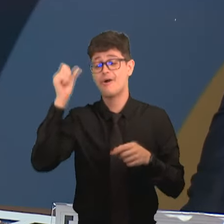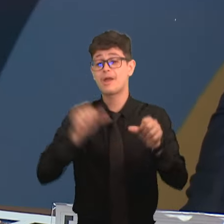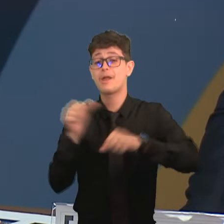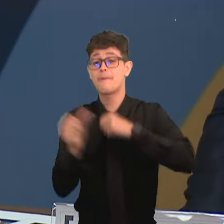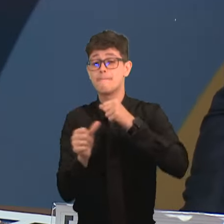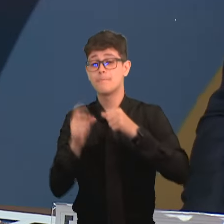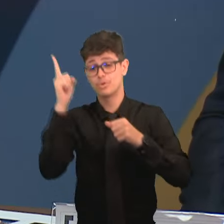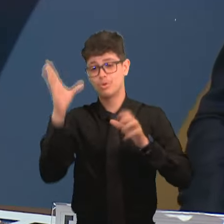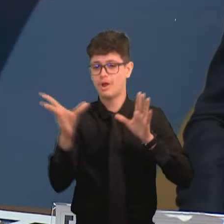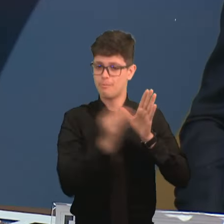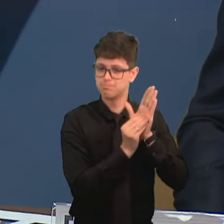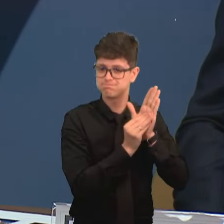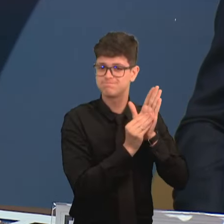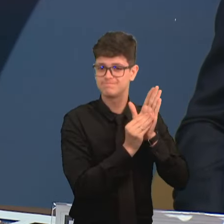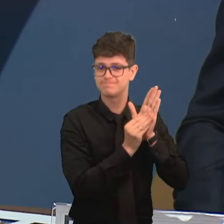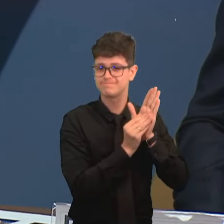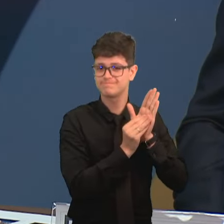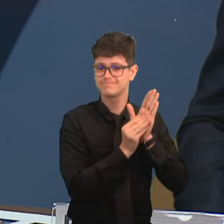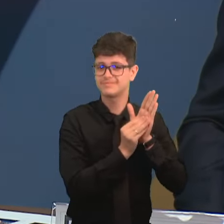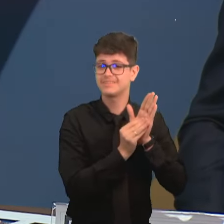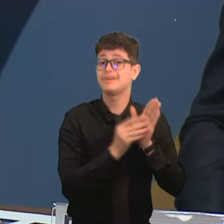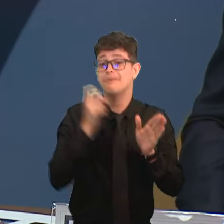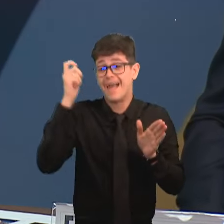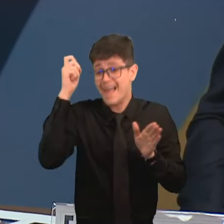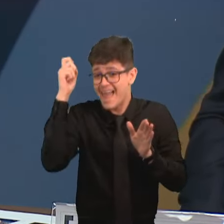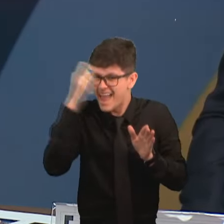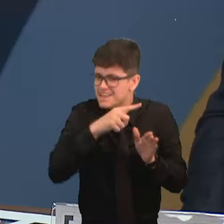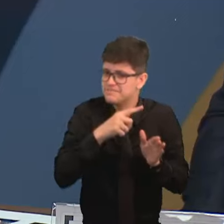algoritmo. Y otro ejemplo.